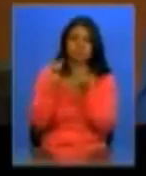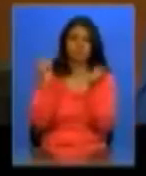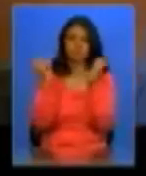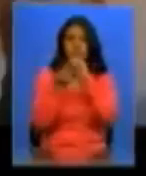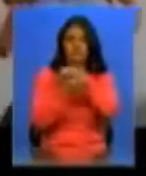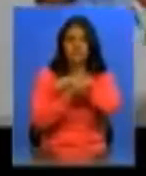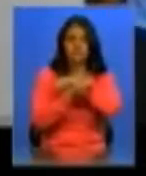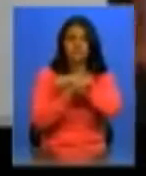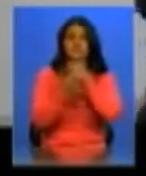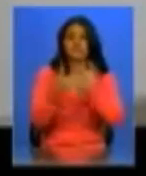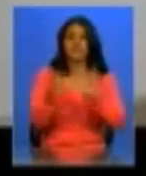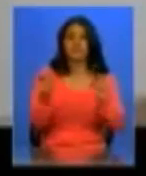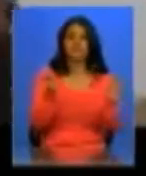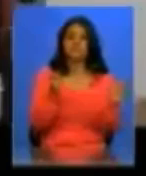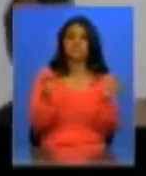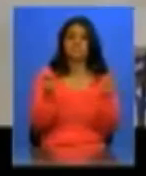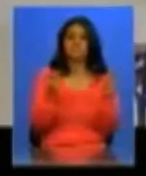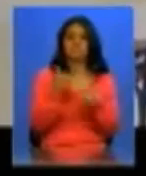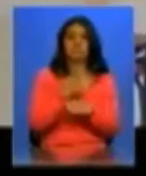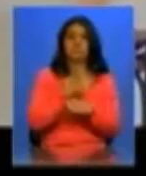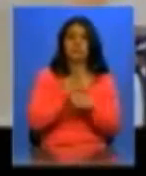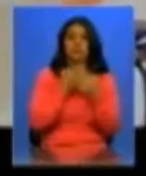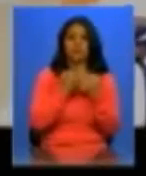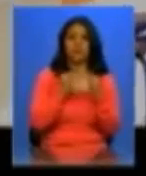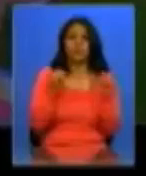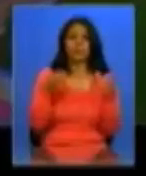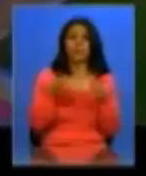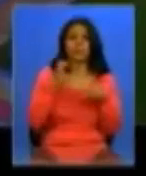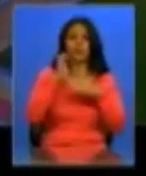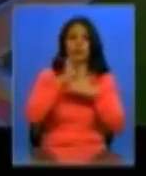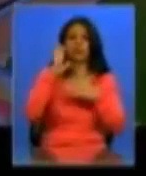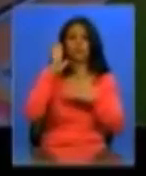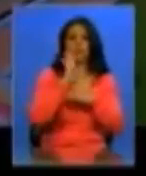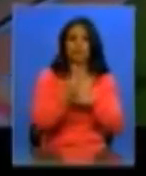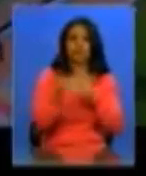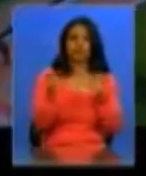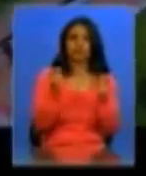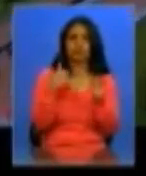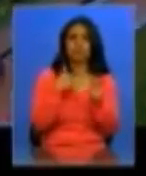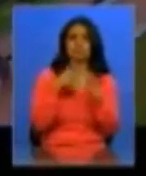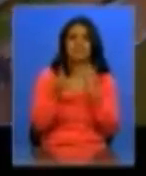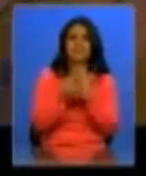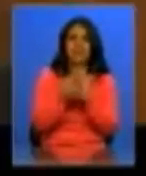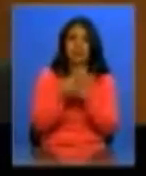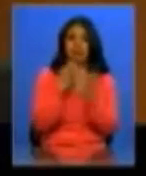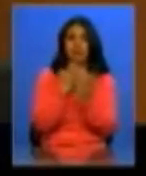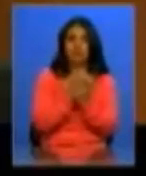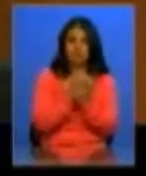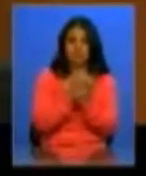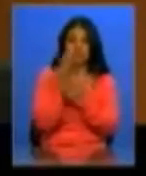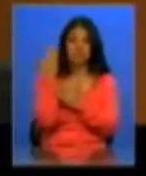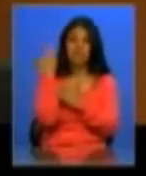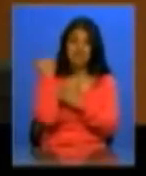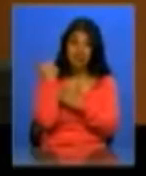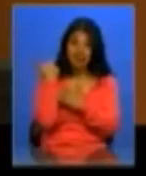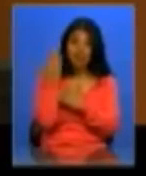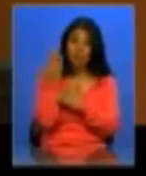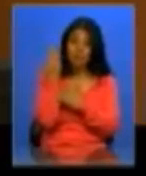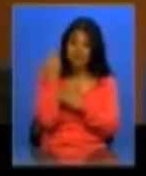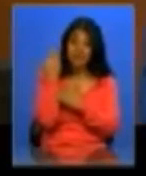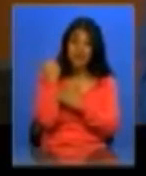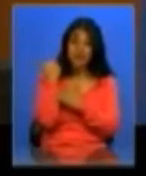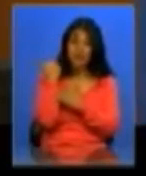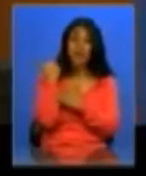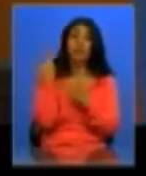finalmente tenemos un manejo soberano en función del país, de nuestra política económica. Y antes, esa